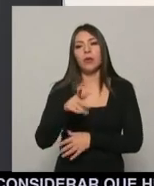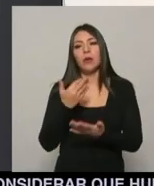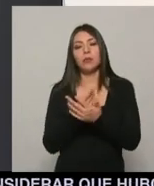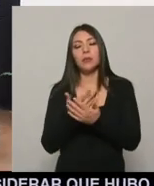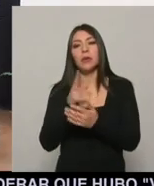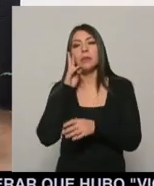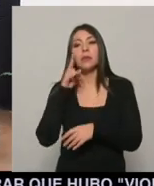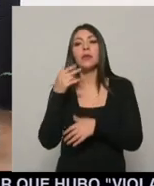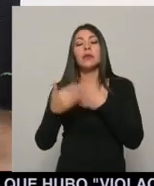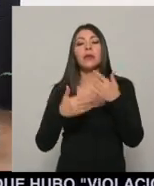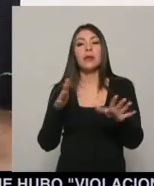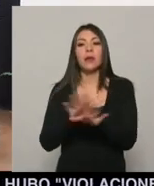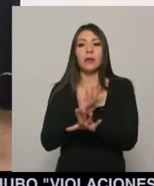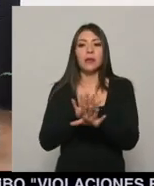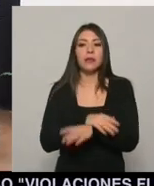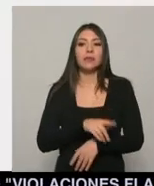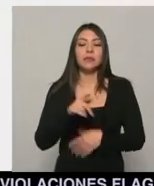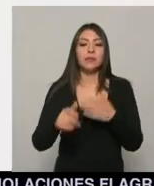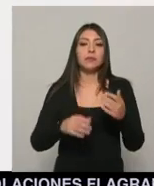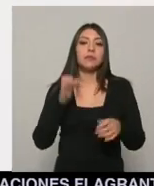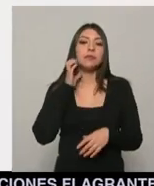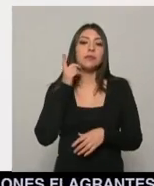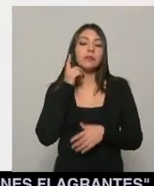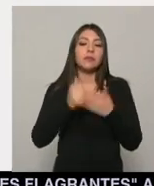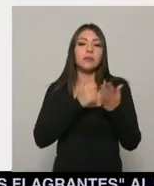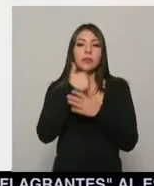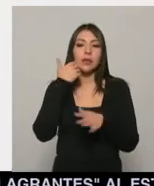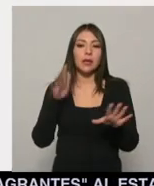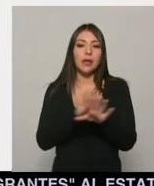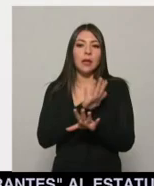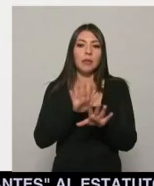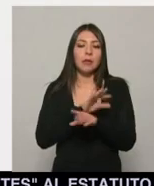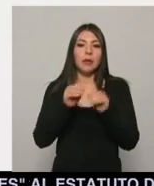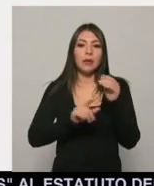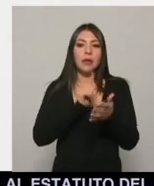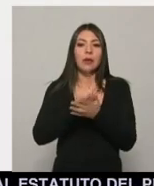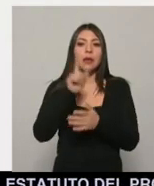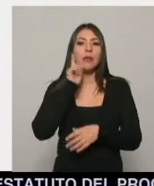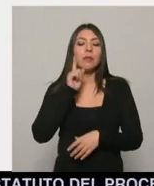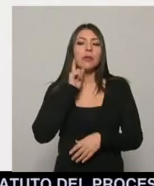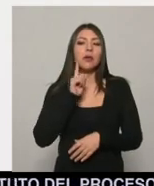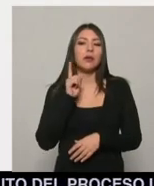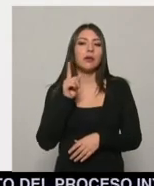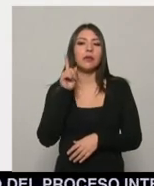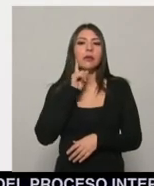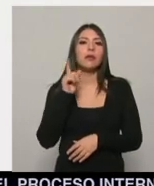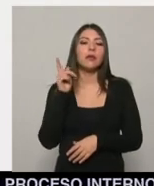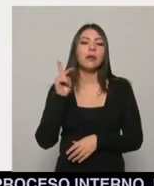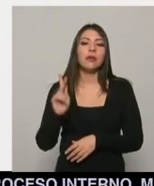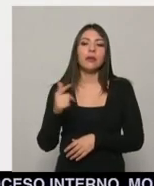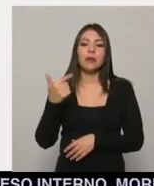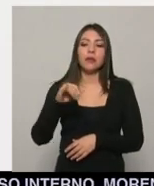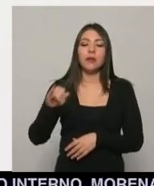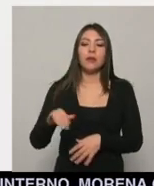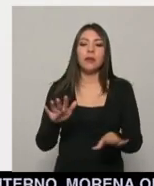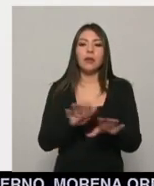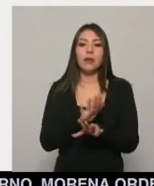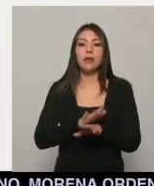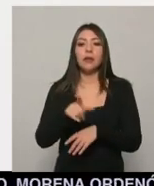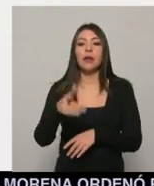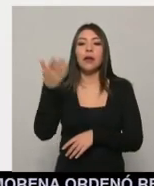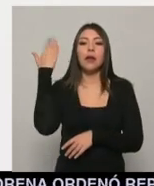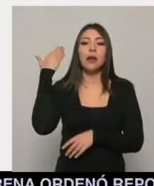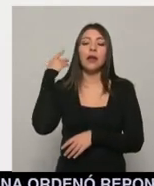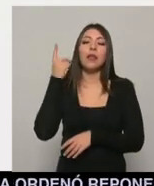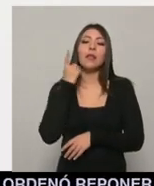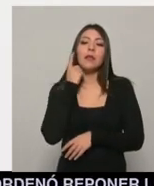cambios. Aunque en el Congreso de Capitalino están tratando de reformar la ley para que la procuradora sí pueda repetir como fiscal, quitar los requisitos de que haya sido